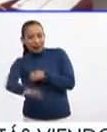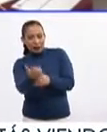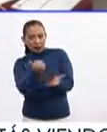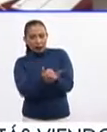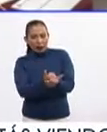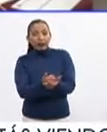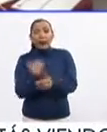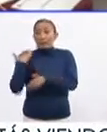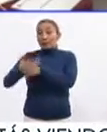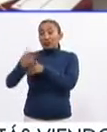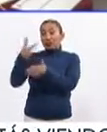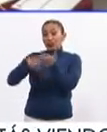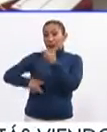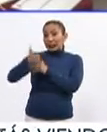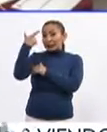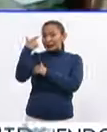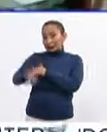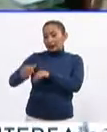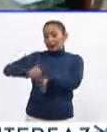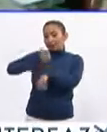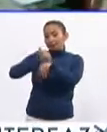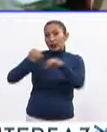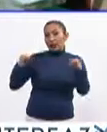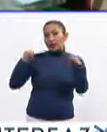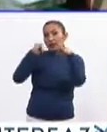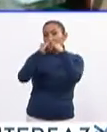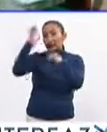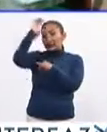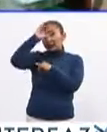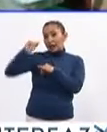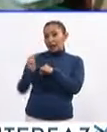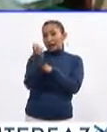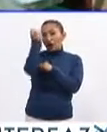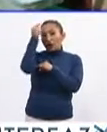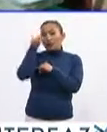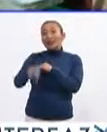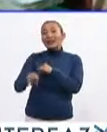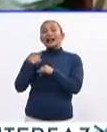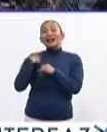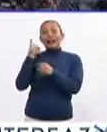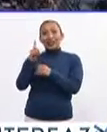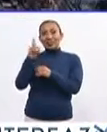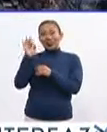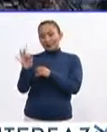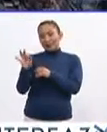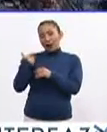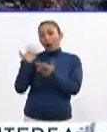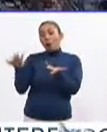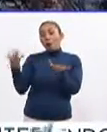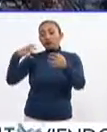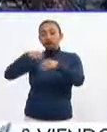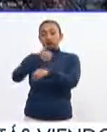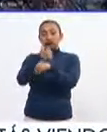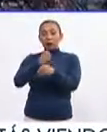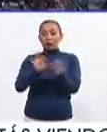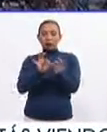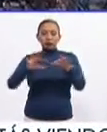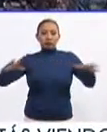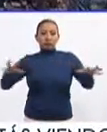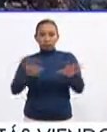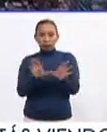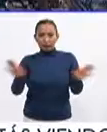ciudad, mientras que en 2007 se creó el Instituto de Ciencia y Tecnología del Distrito Federal como organismo